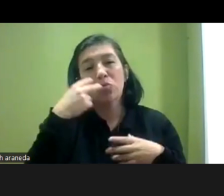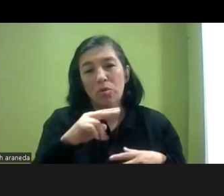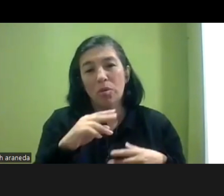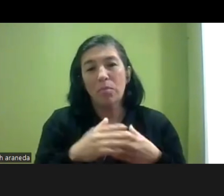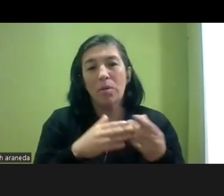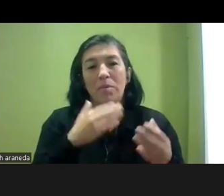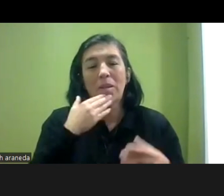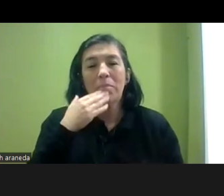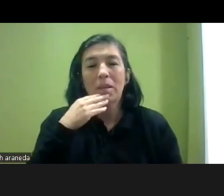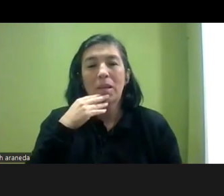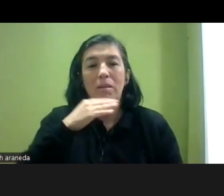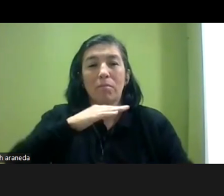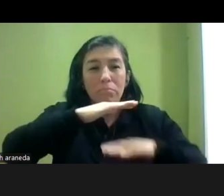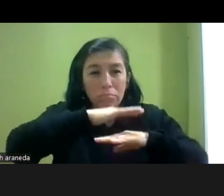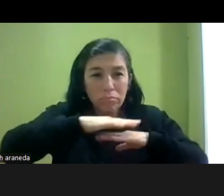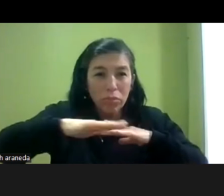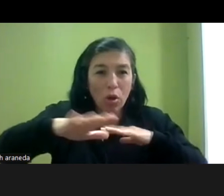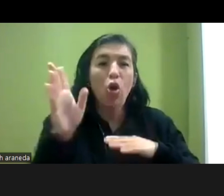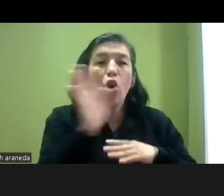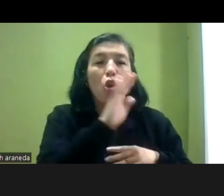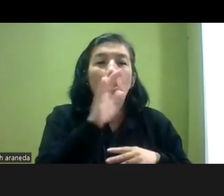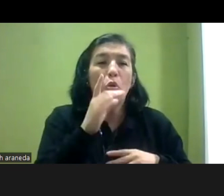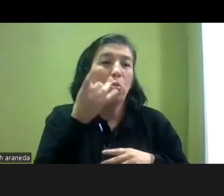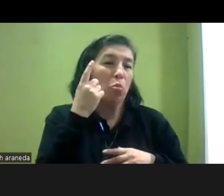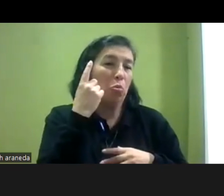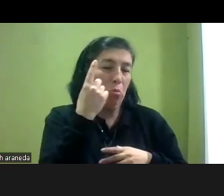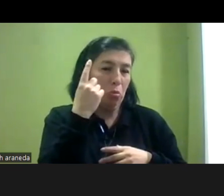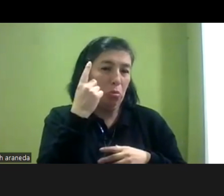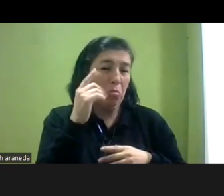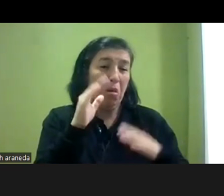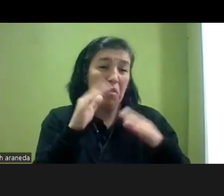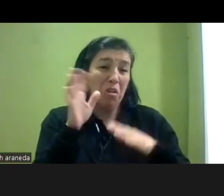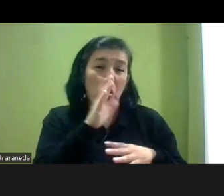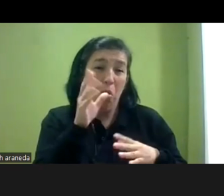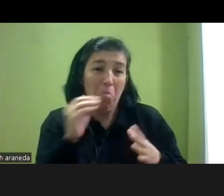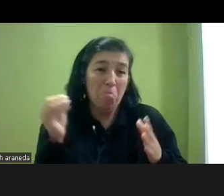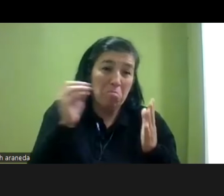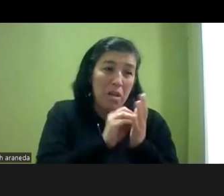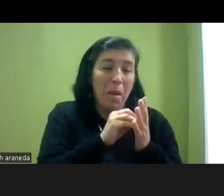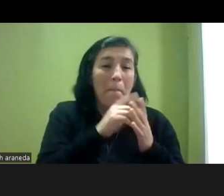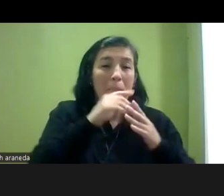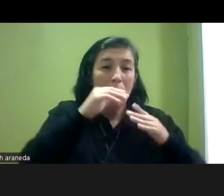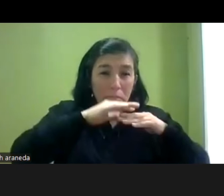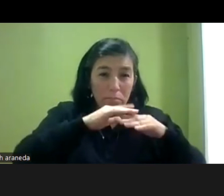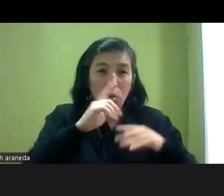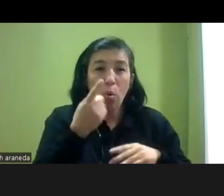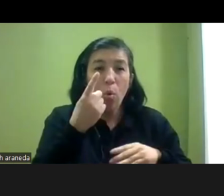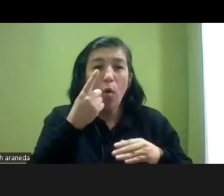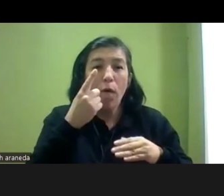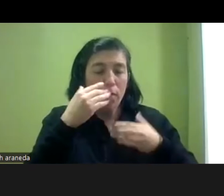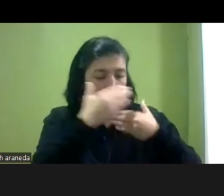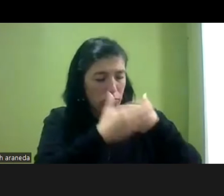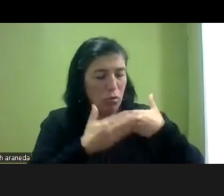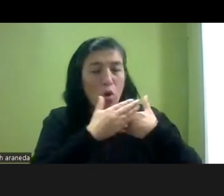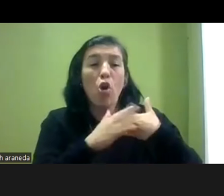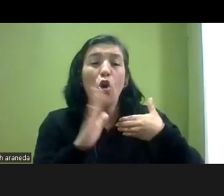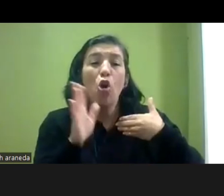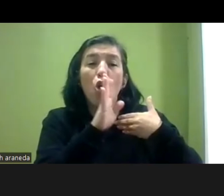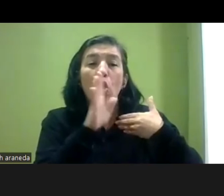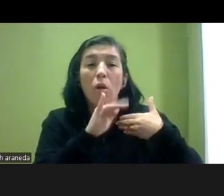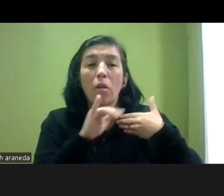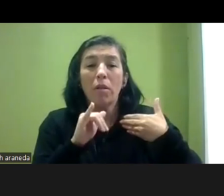pampa de un solo color, no teñida por lo general, o a veces teñida, pero es una pampa de un fondo de un color sobre el cual se